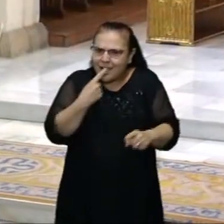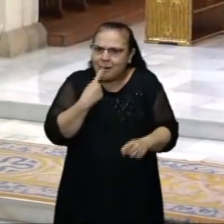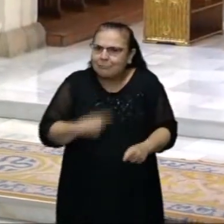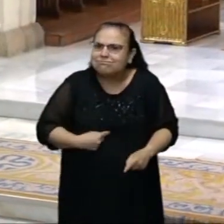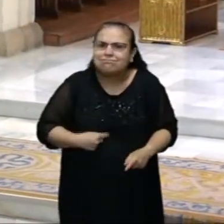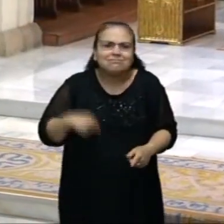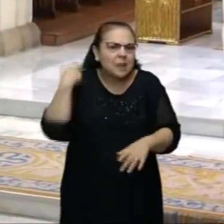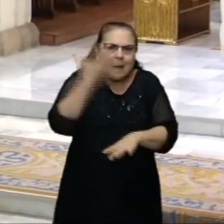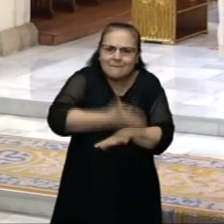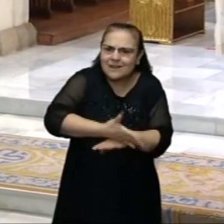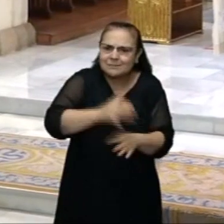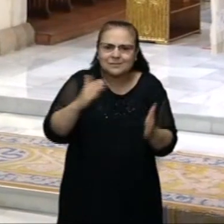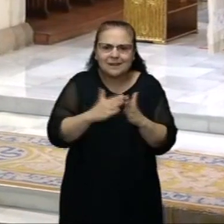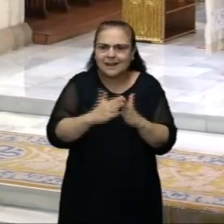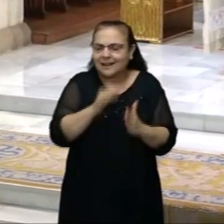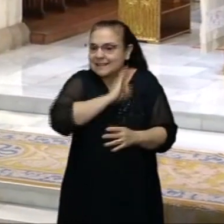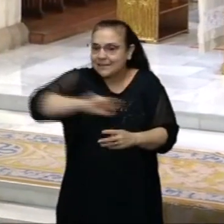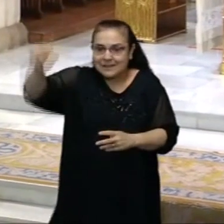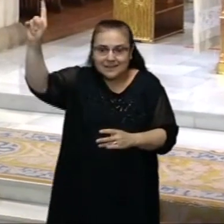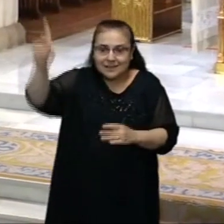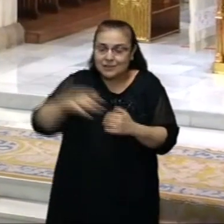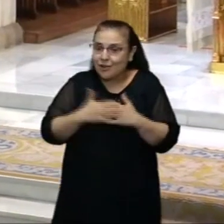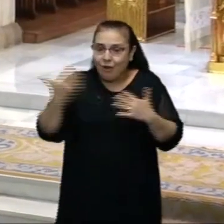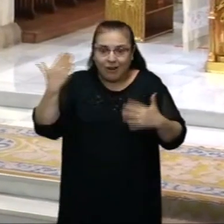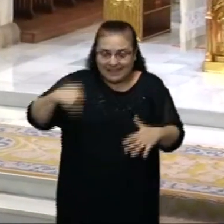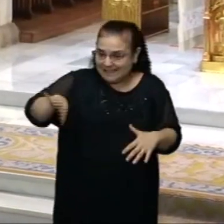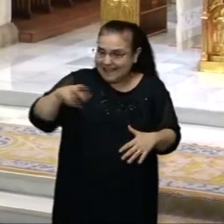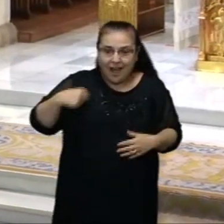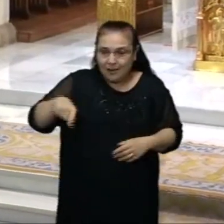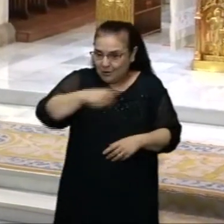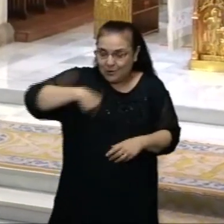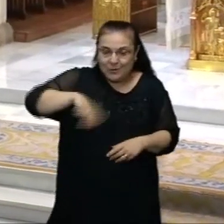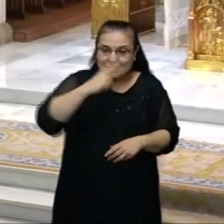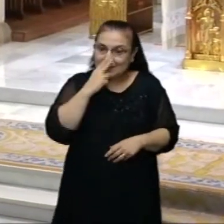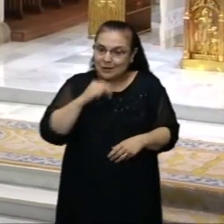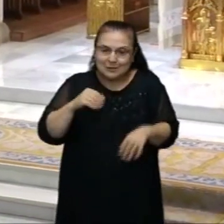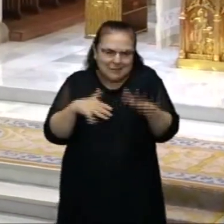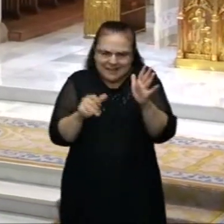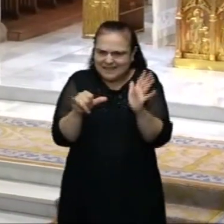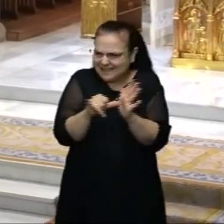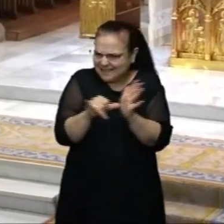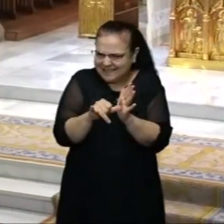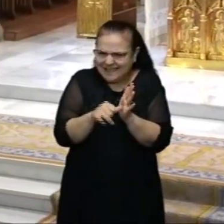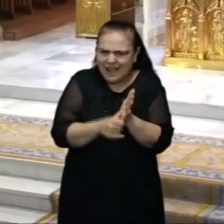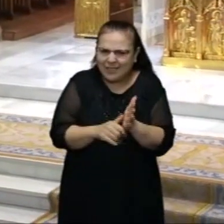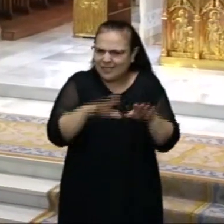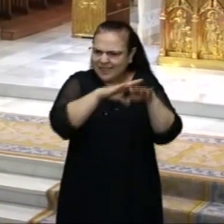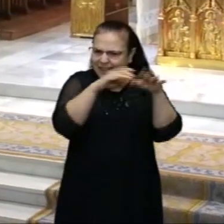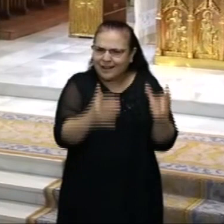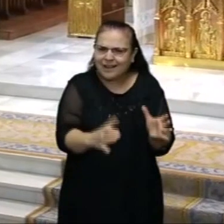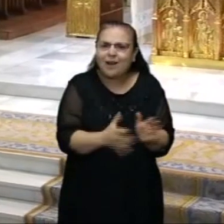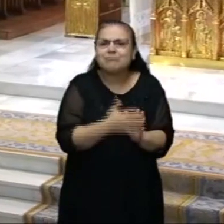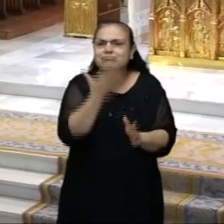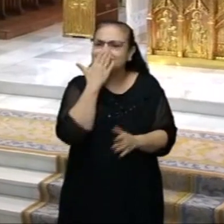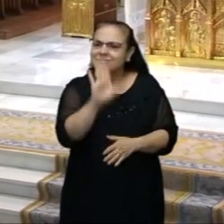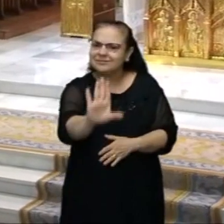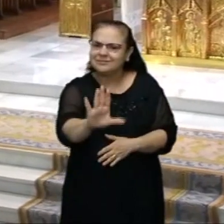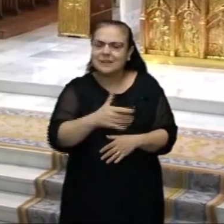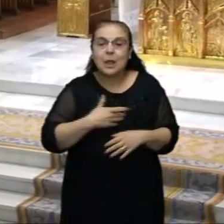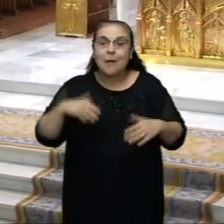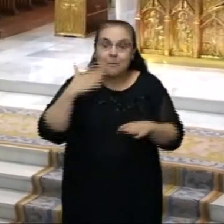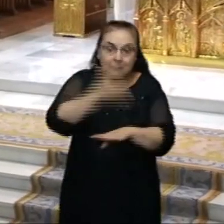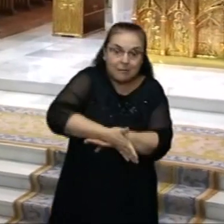dijeron, vamos a la casa del Señor. Ya están pisando nuestros pies tus umbrales, Jerusalén.